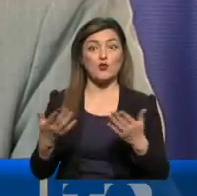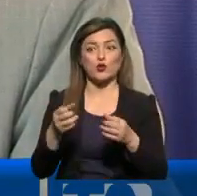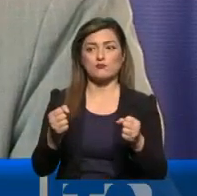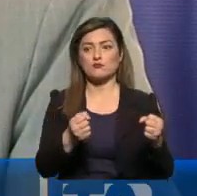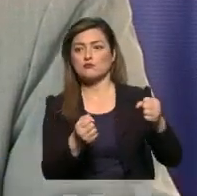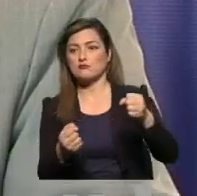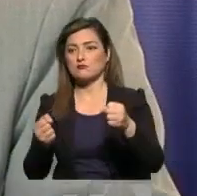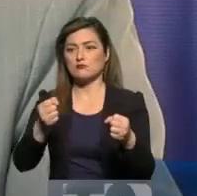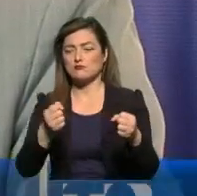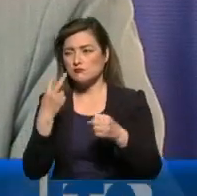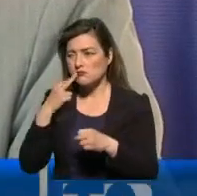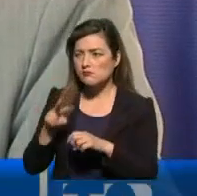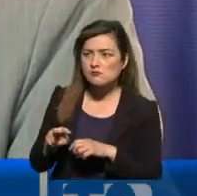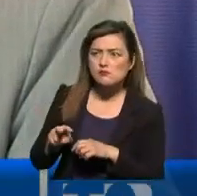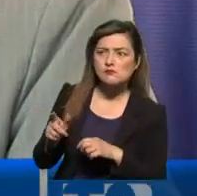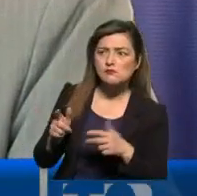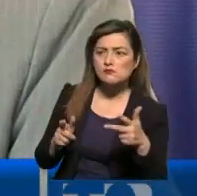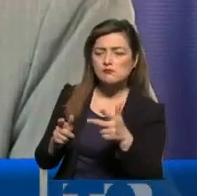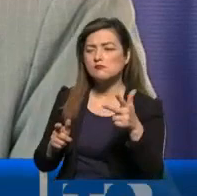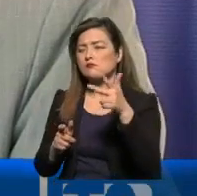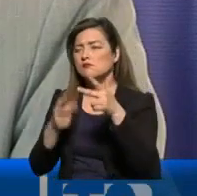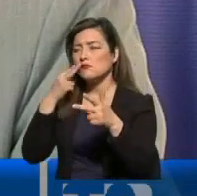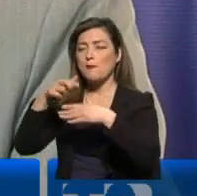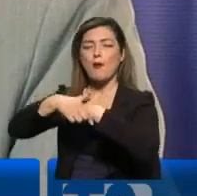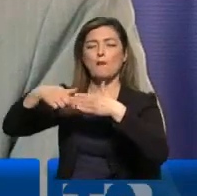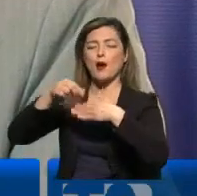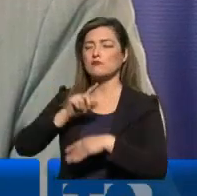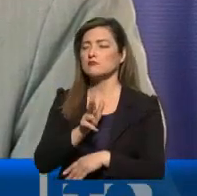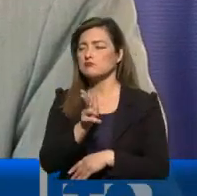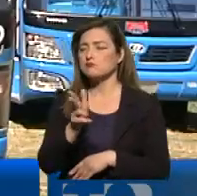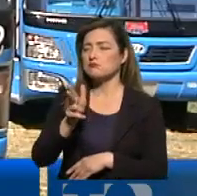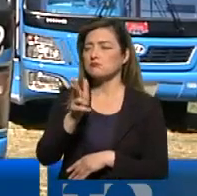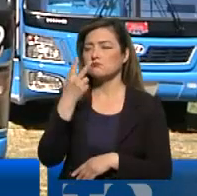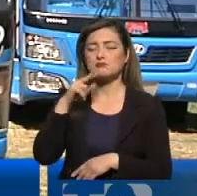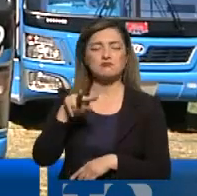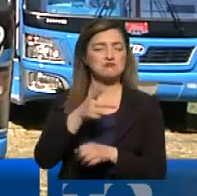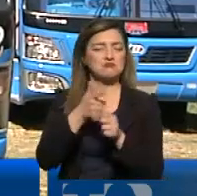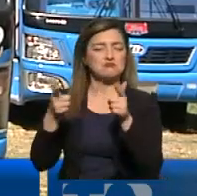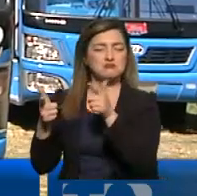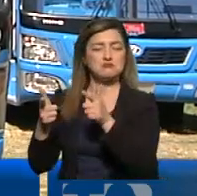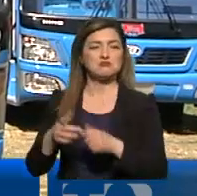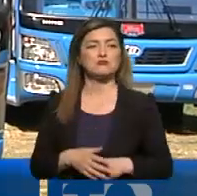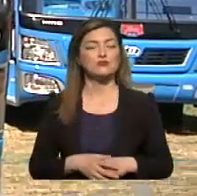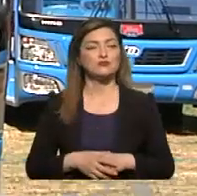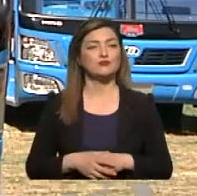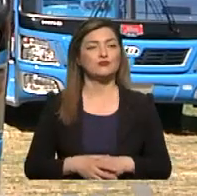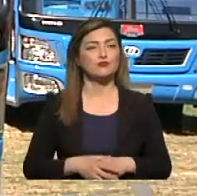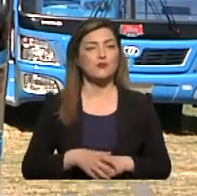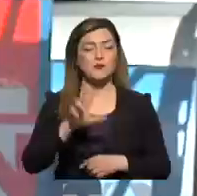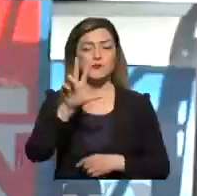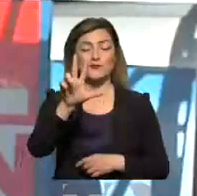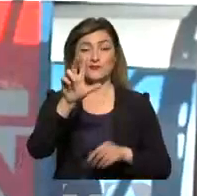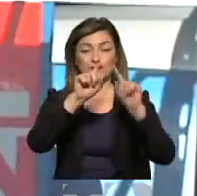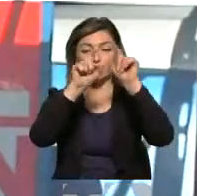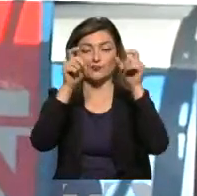de comunicación interno que facilita la comunicación con la autoridad competente con la cooperativa victoria son tres operadoras que ya